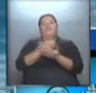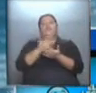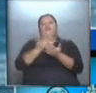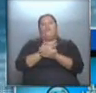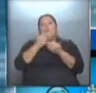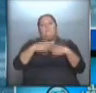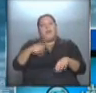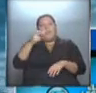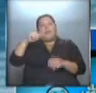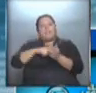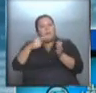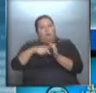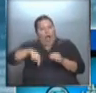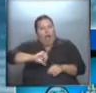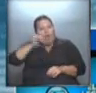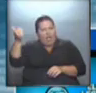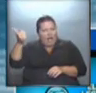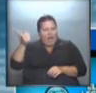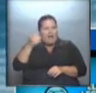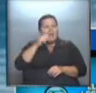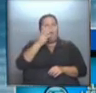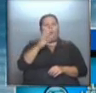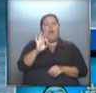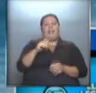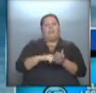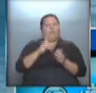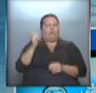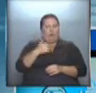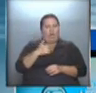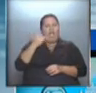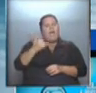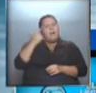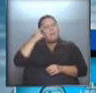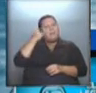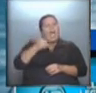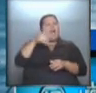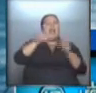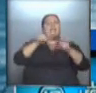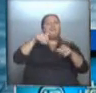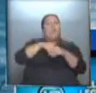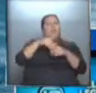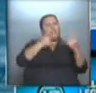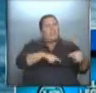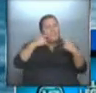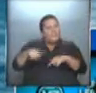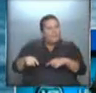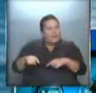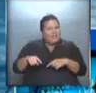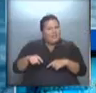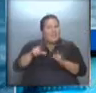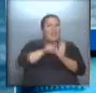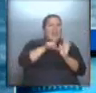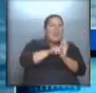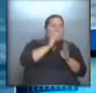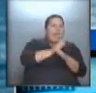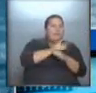20 puntos y hoy consigue una victoria de 40. Hay una lógica, Ignacio, en esto de que se vote, que la gente vote diferente en elecciones legislativas